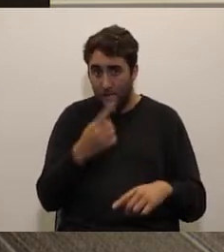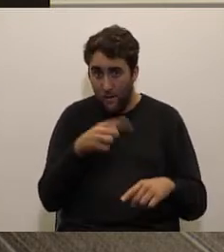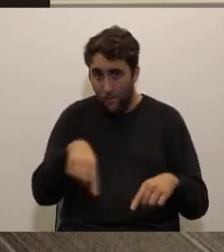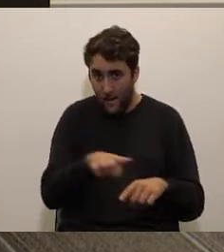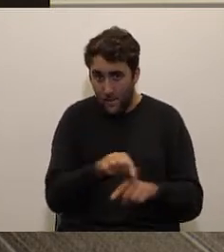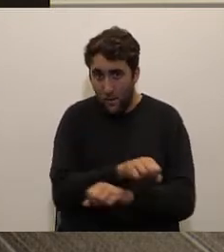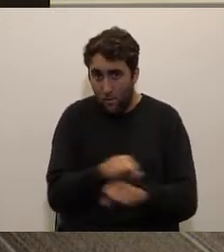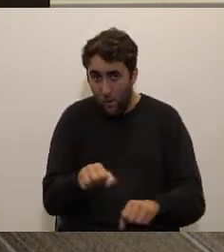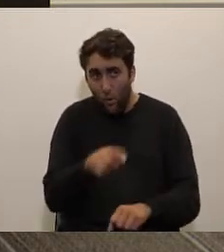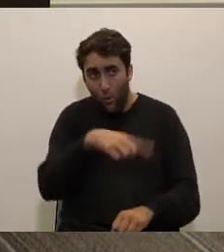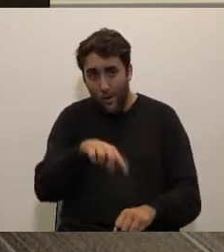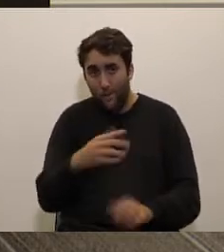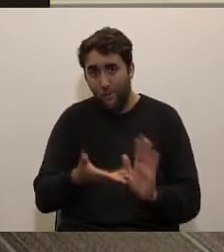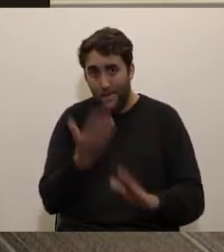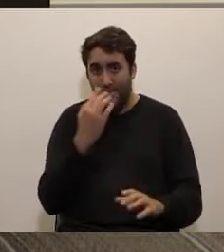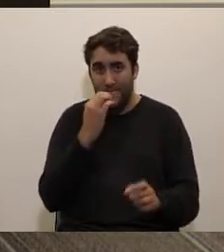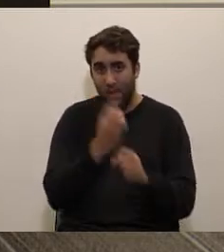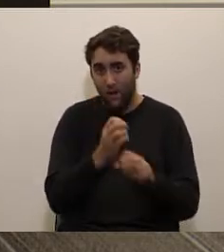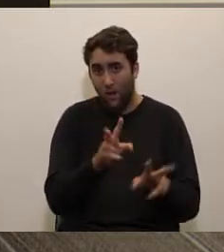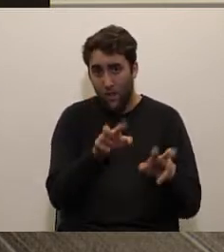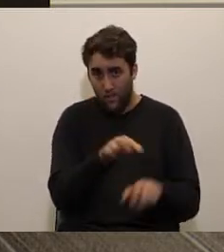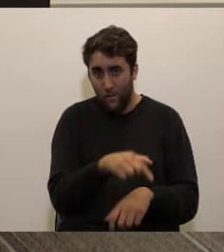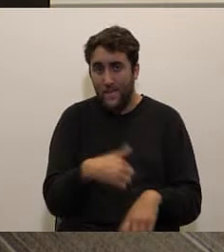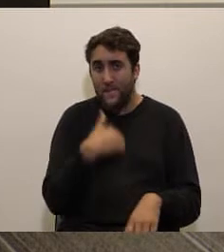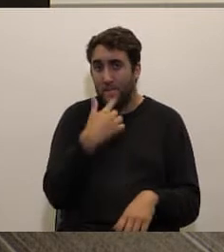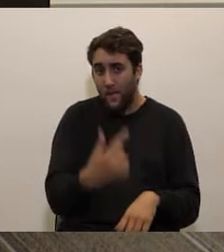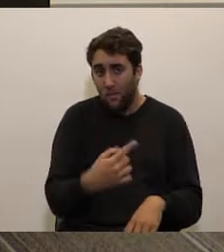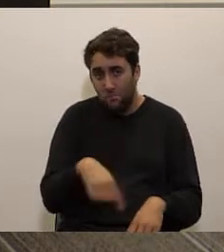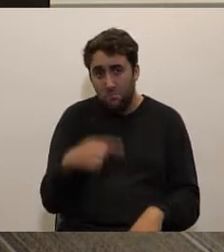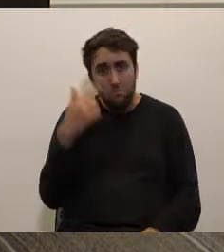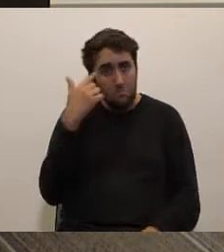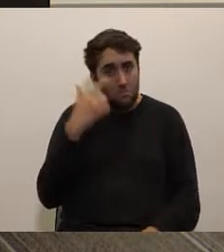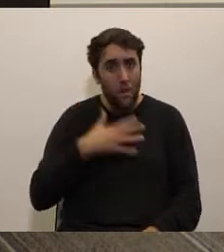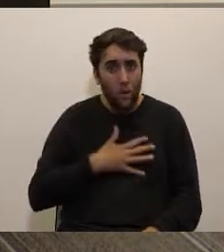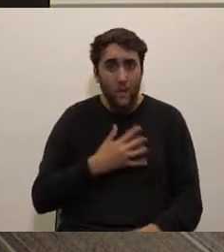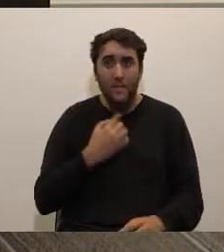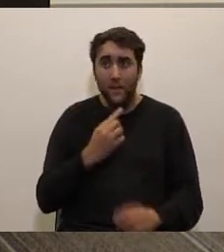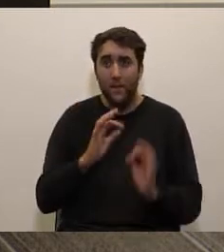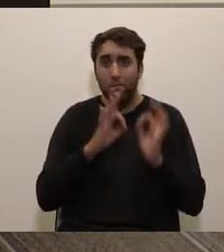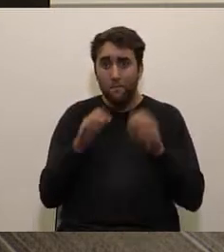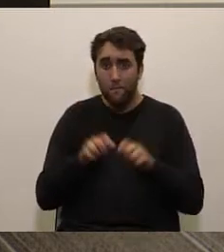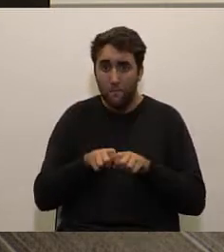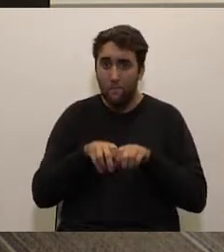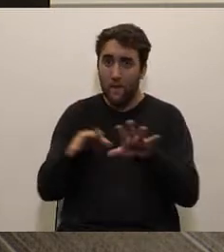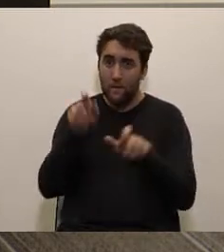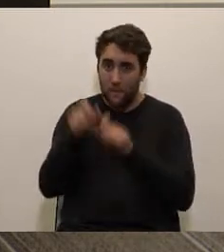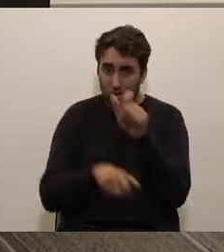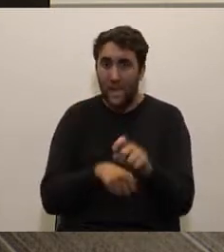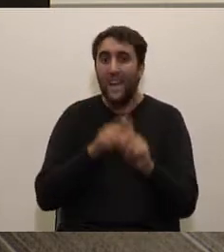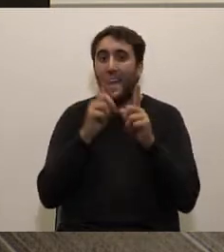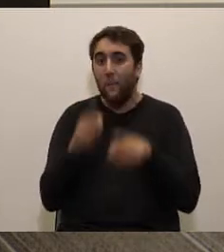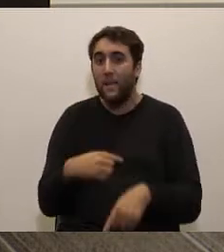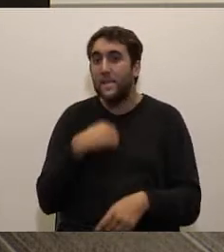a ustedes, que son los que están trabajando ahí, ¿cómo lo ven? Si efectivamente llegan a más gente y si consiguen